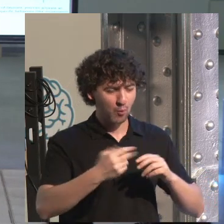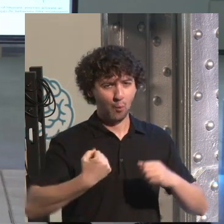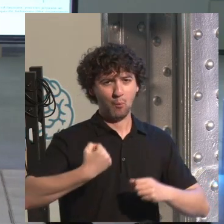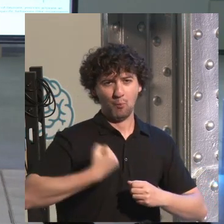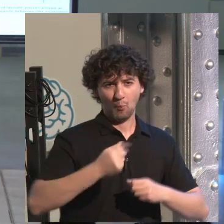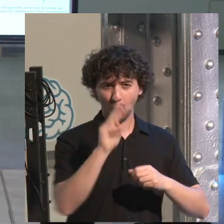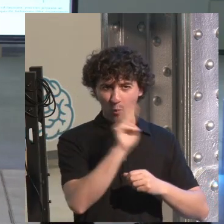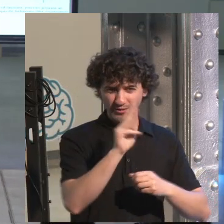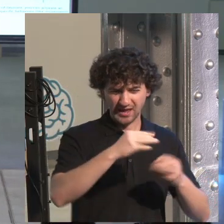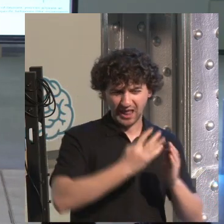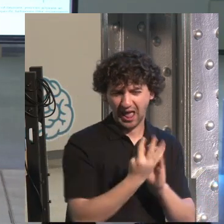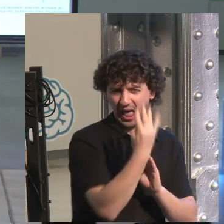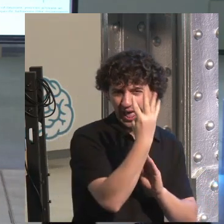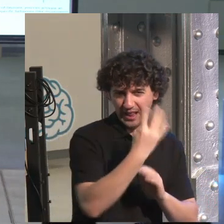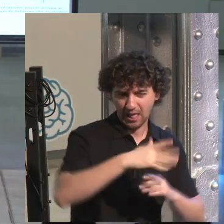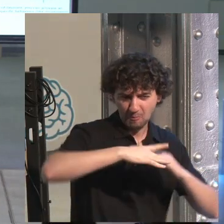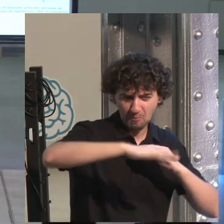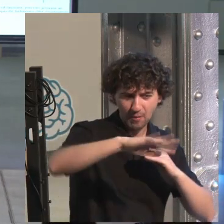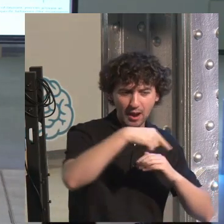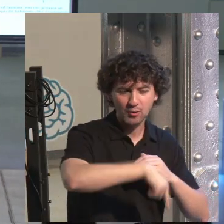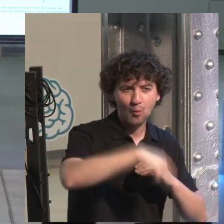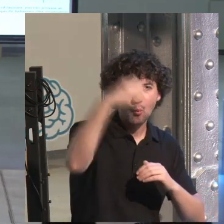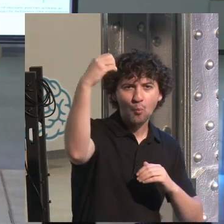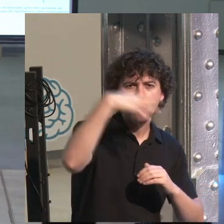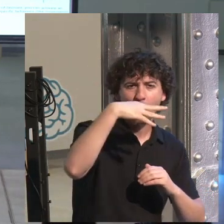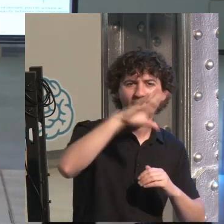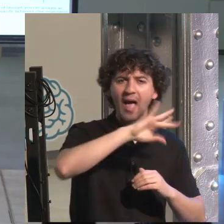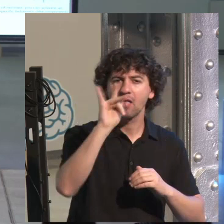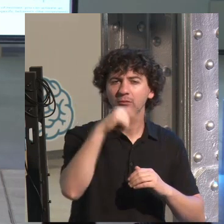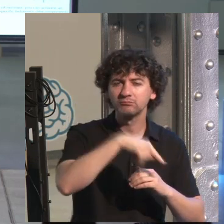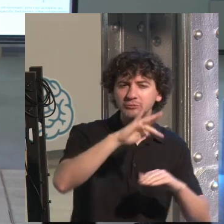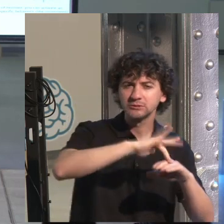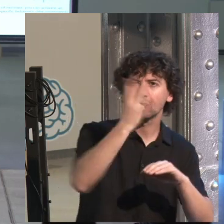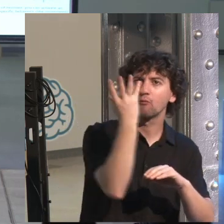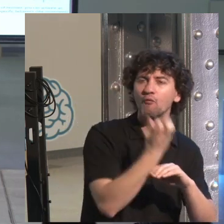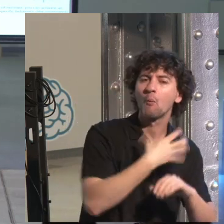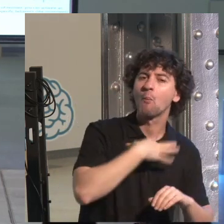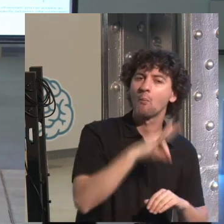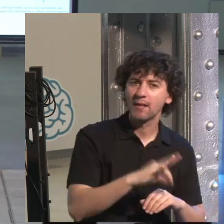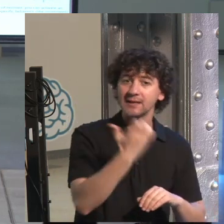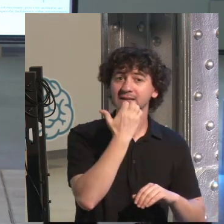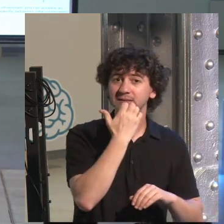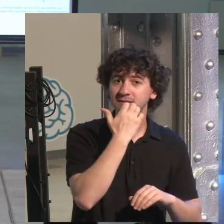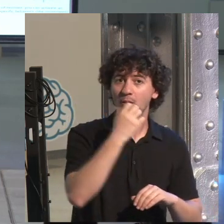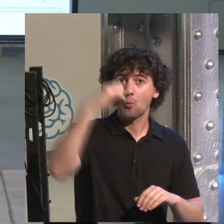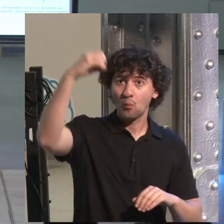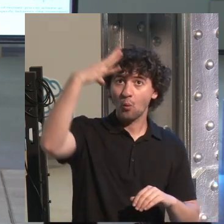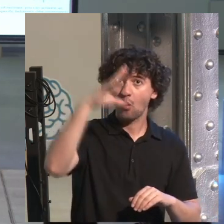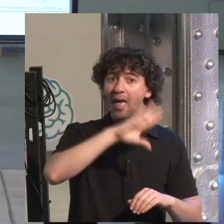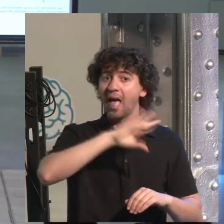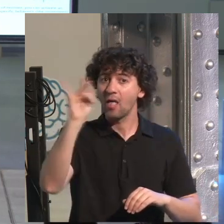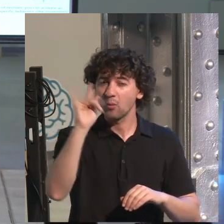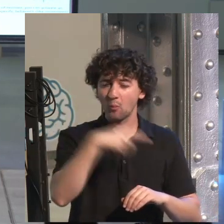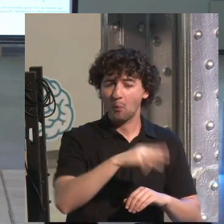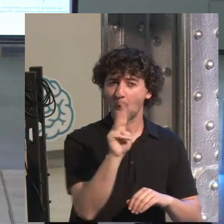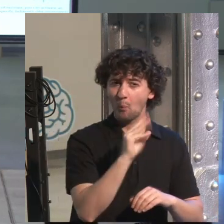proteína, de una alga que es sensible a la luz azul. Y lo que sucede es que cuando se expone luz azul a esta